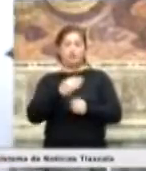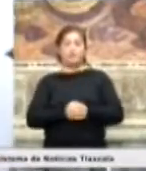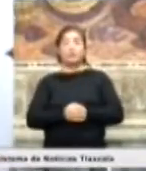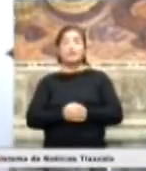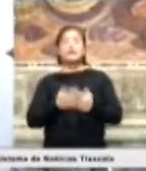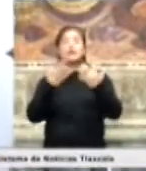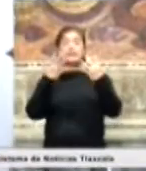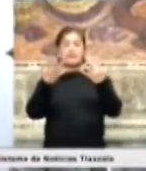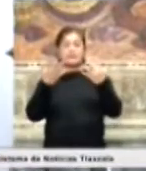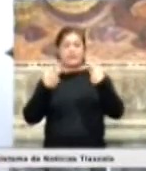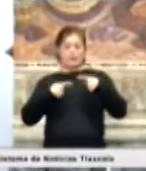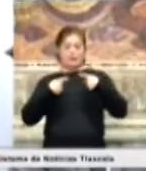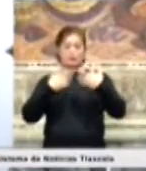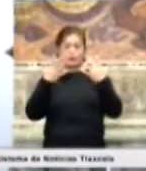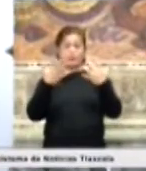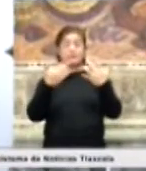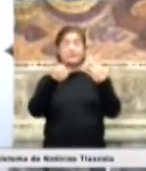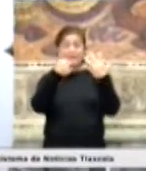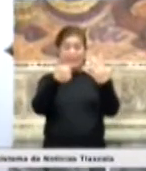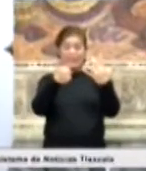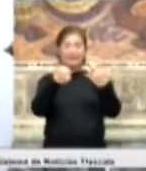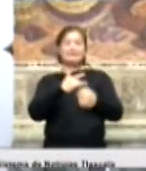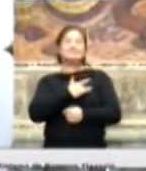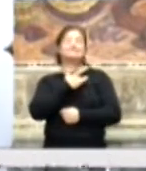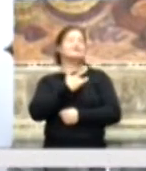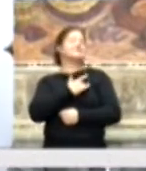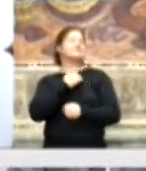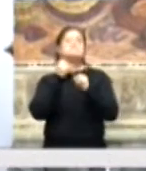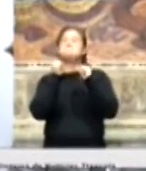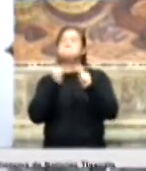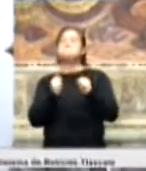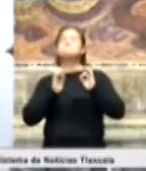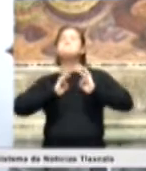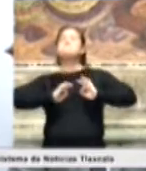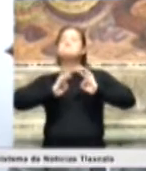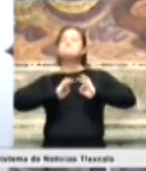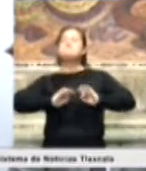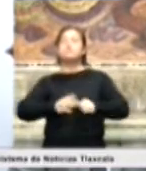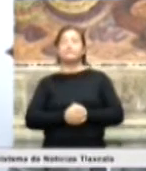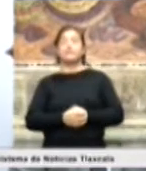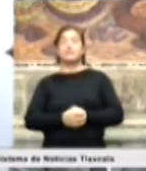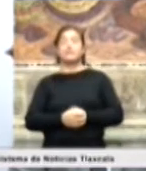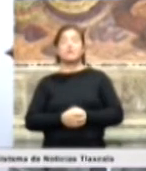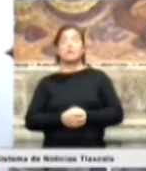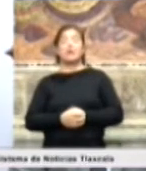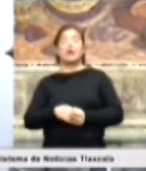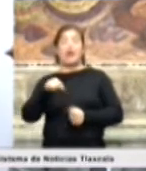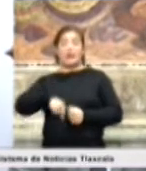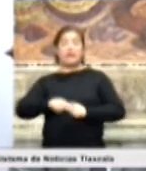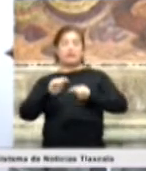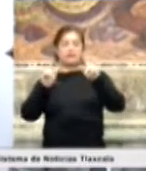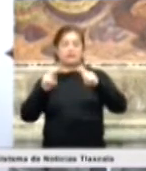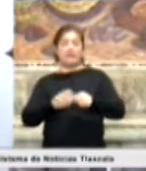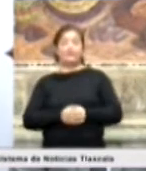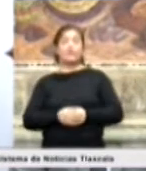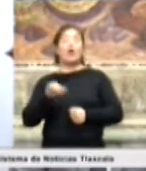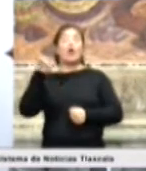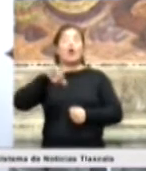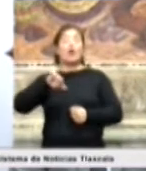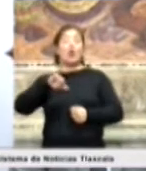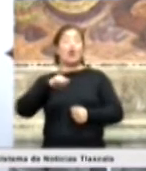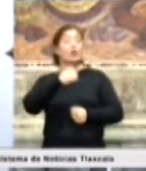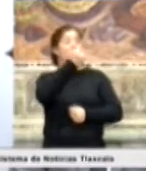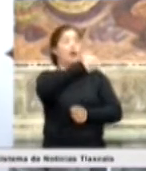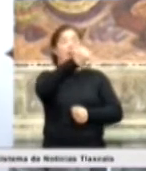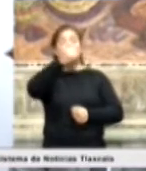cultural, Cuéllar Cisneros afirmó que a un mes del inicio de la administración, la presencia y difusión de actividades culturales de Tlaxcala creció